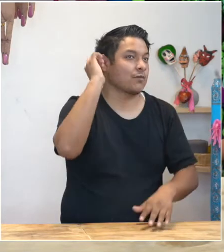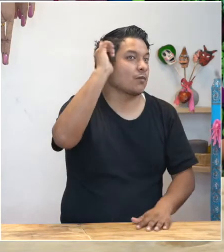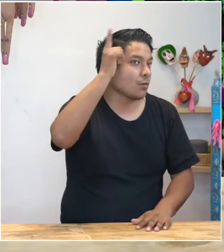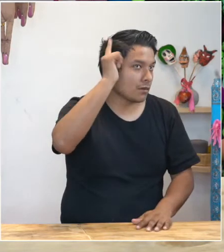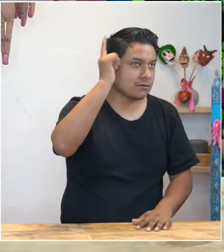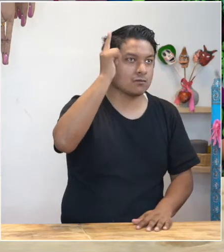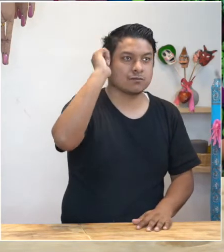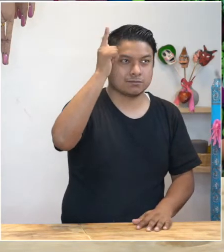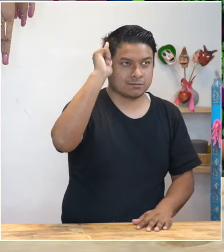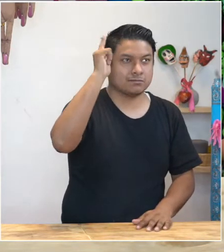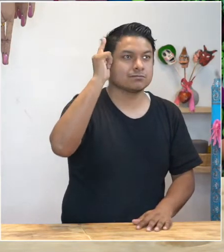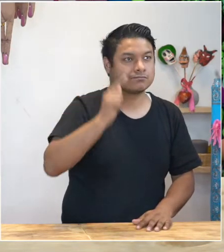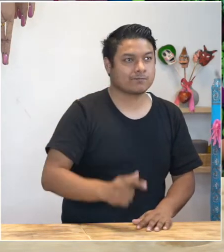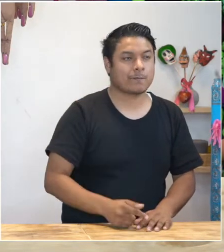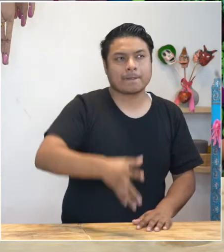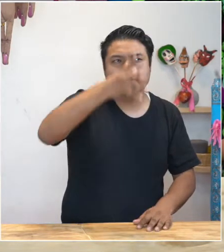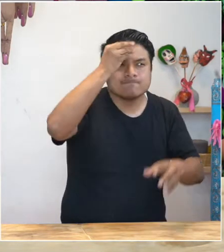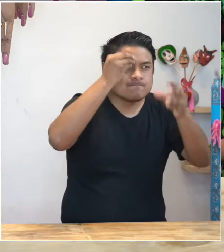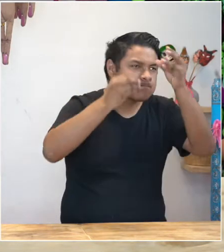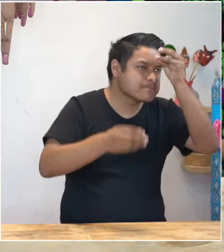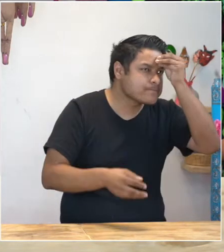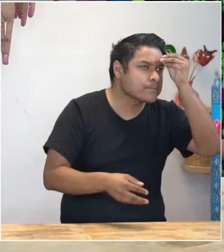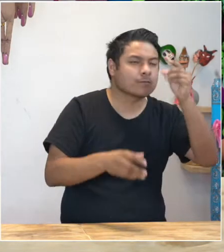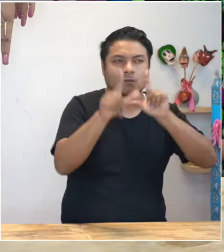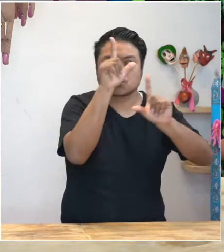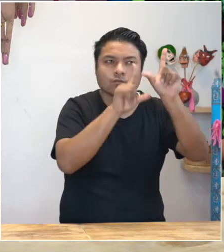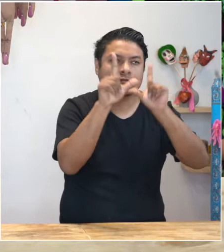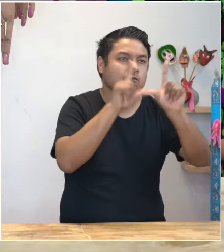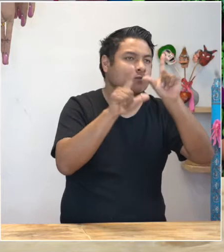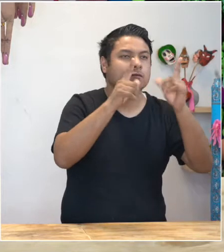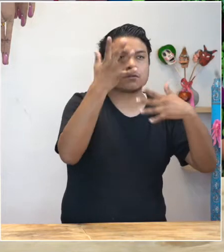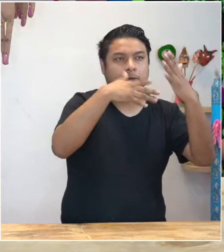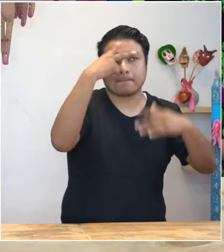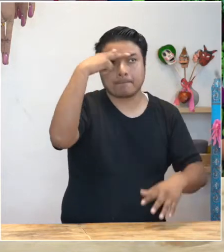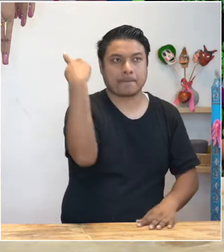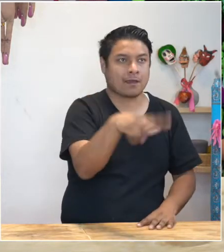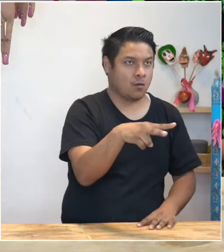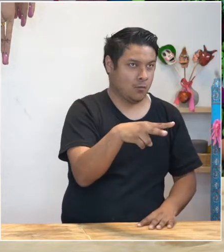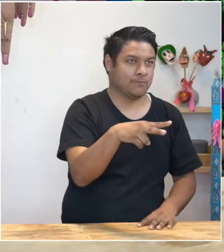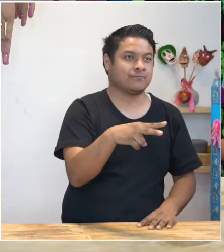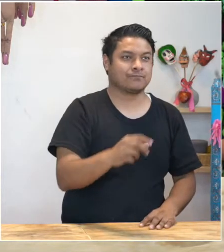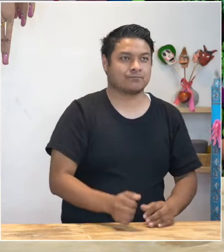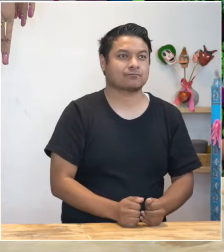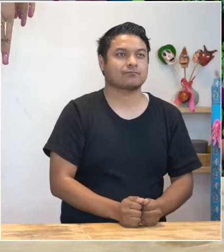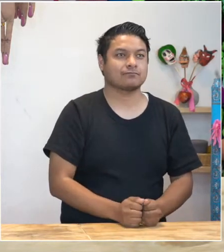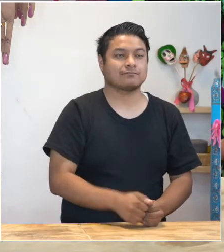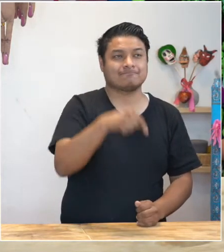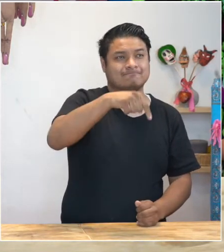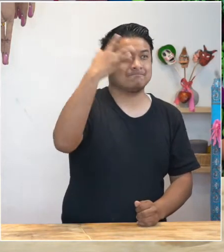es un lugar de verdad maravilloso, con gente muy cálida, con gente que veo que le encanta seguir